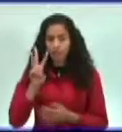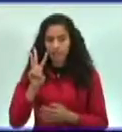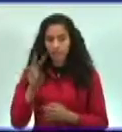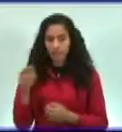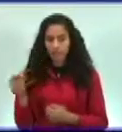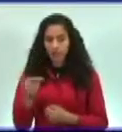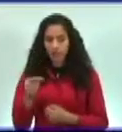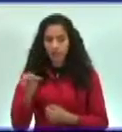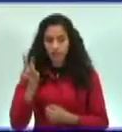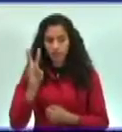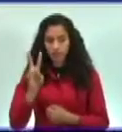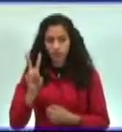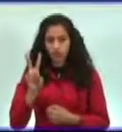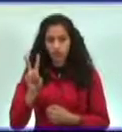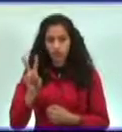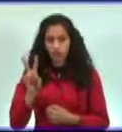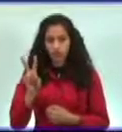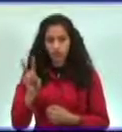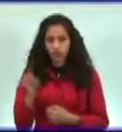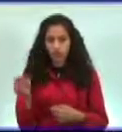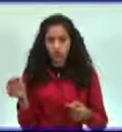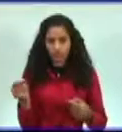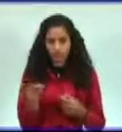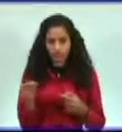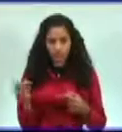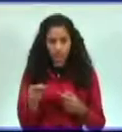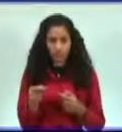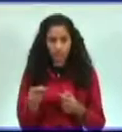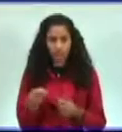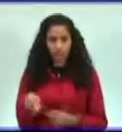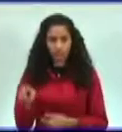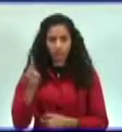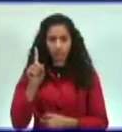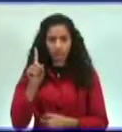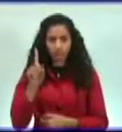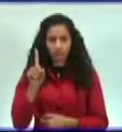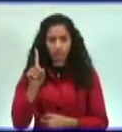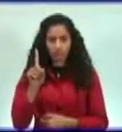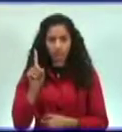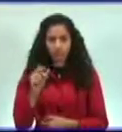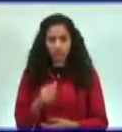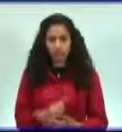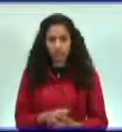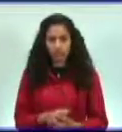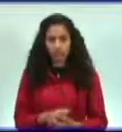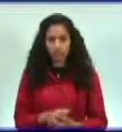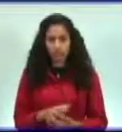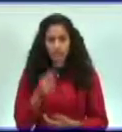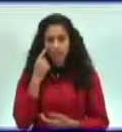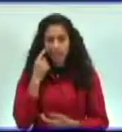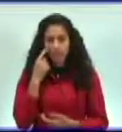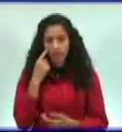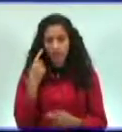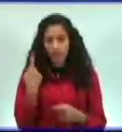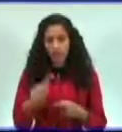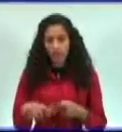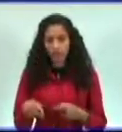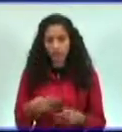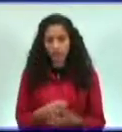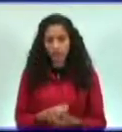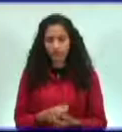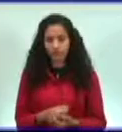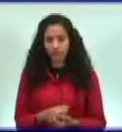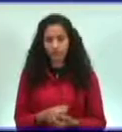3 menos 2 es igual a 1. Veamos el siguiente